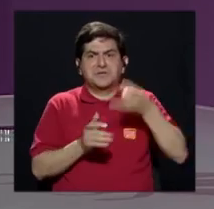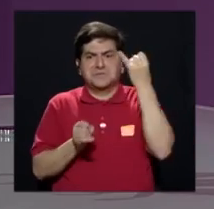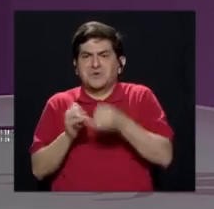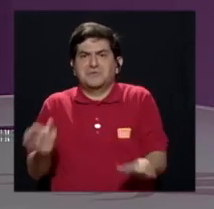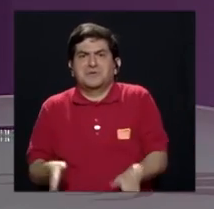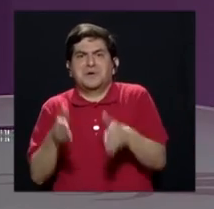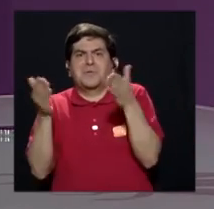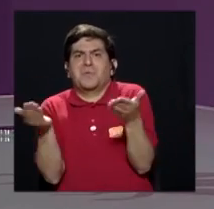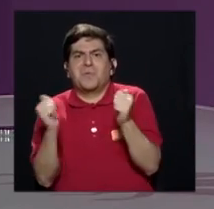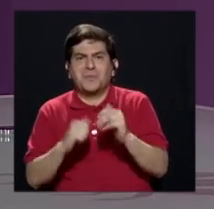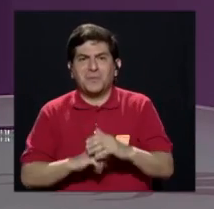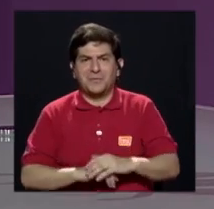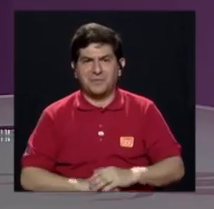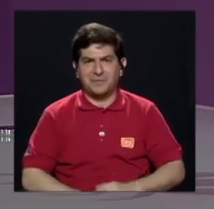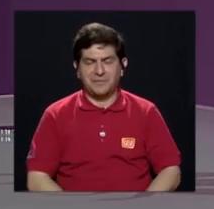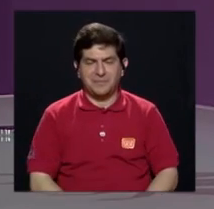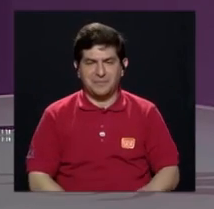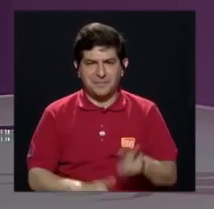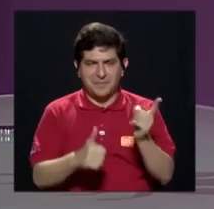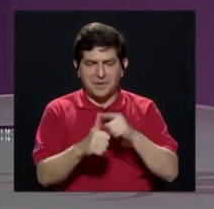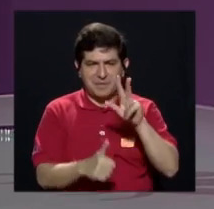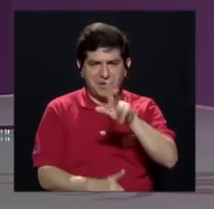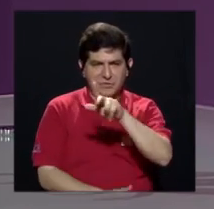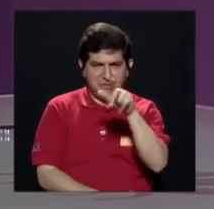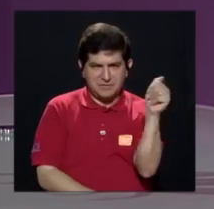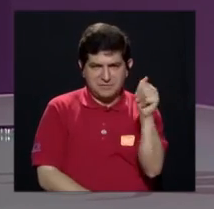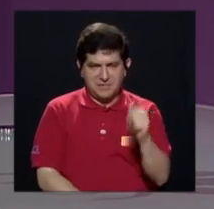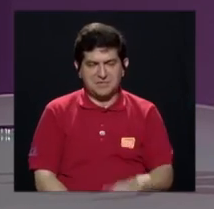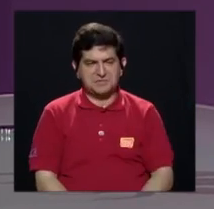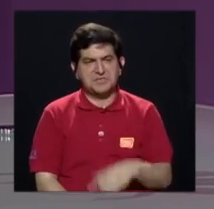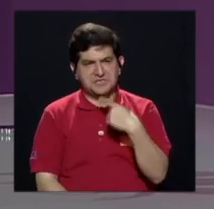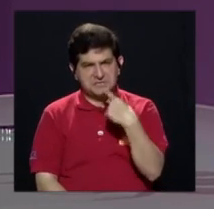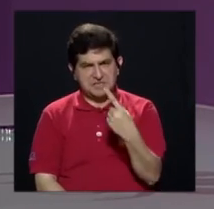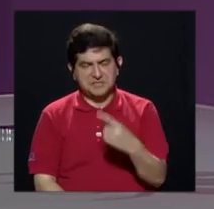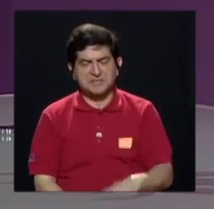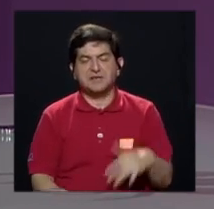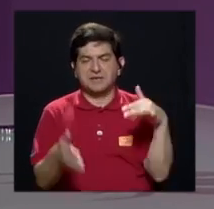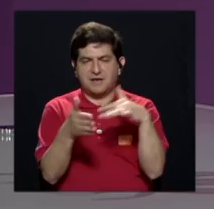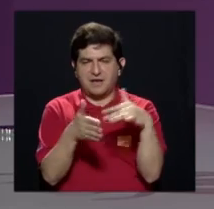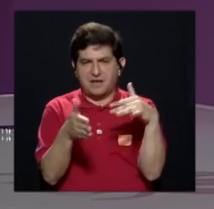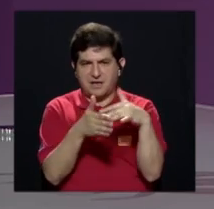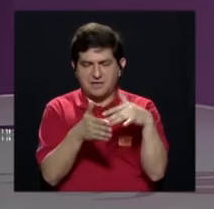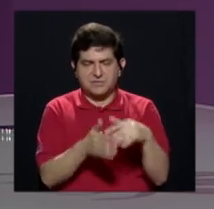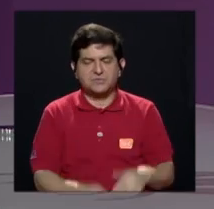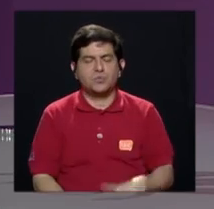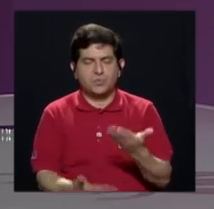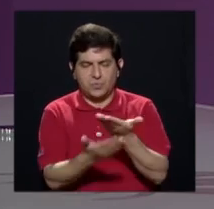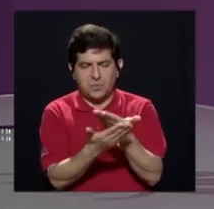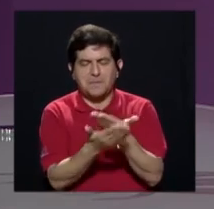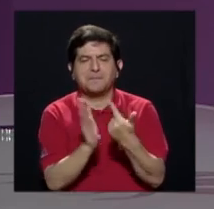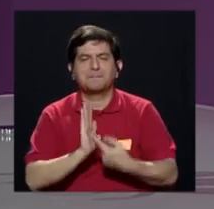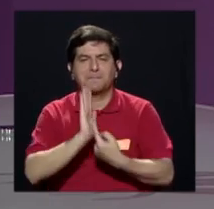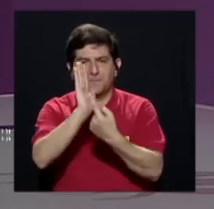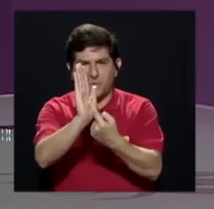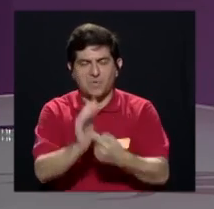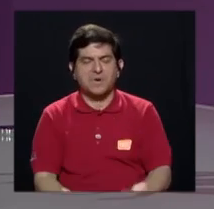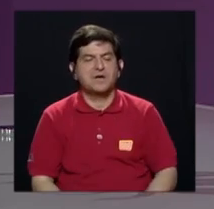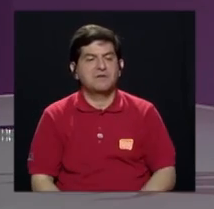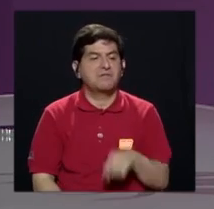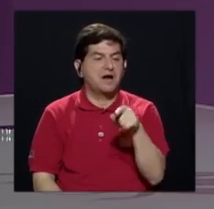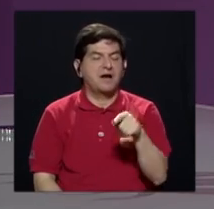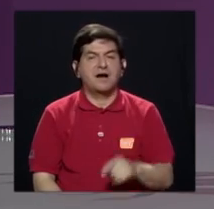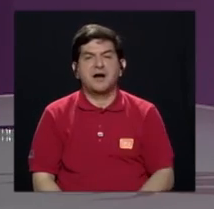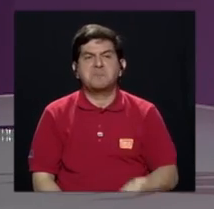final entonces el primer trimestre podríamos decir y según los estudios basados en evidencia que relatan